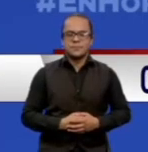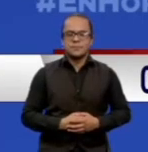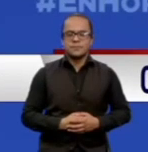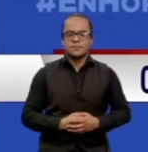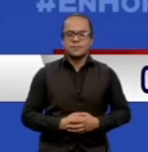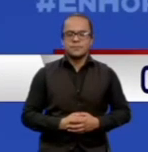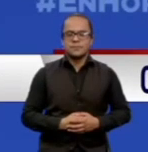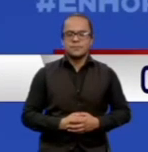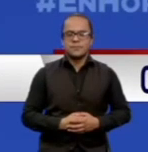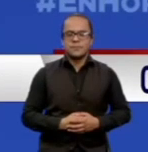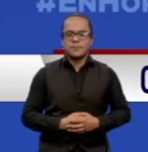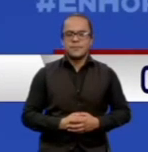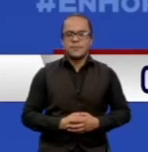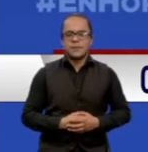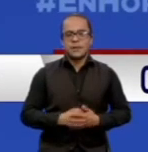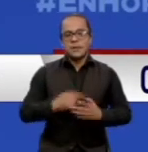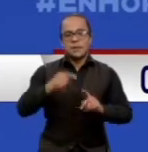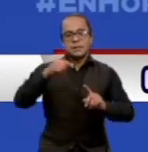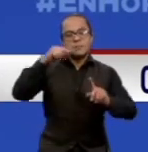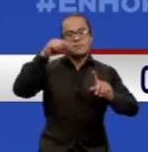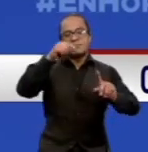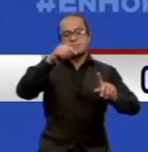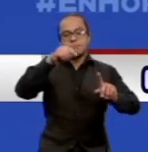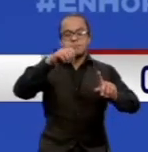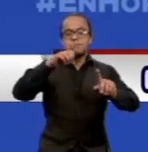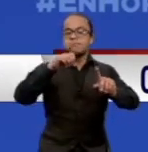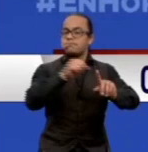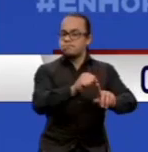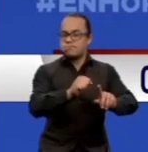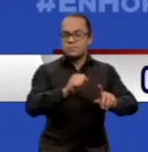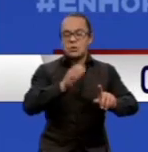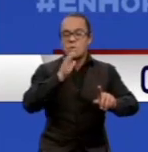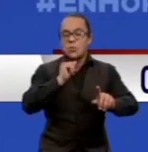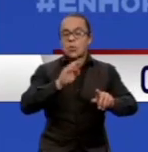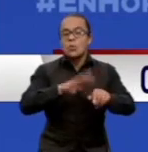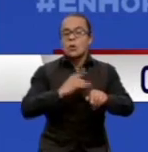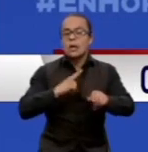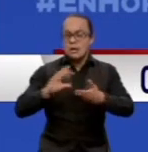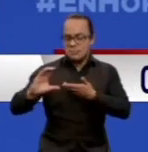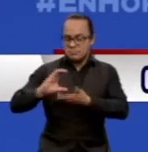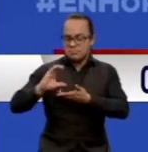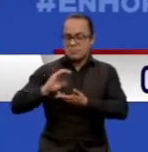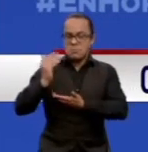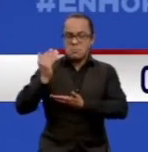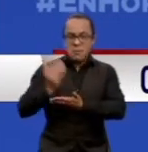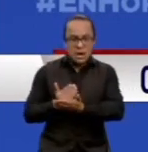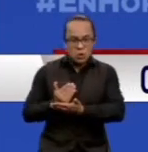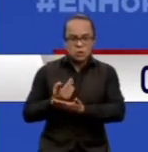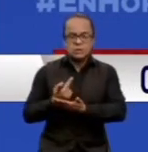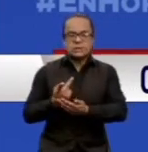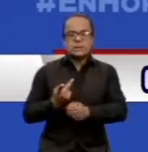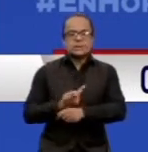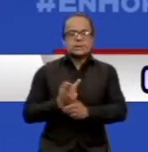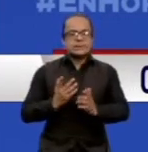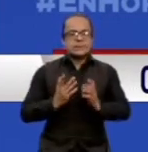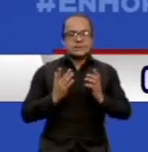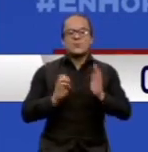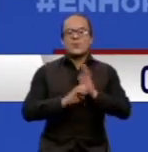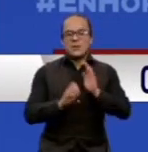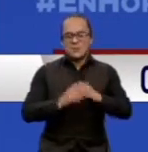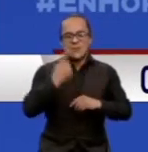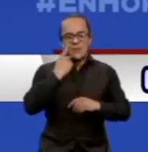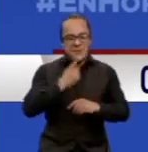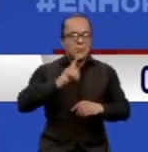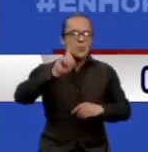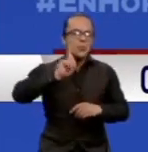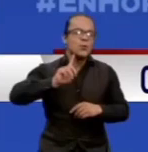entregar los resultados aunque te hayan recortado el presupuesto. Estarás de acuerdo, querida Gina, y todas las mujeres ejecutivas que están